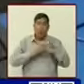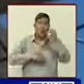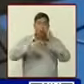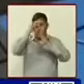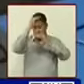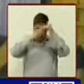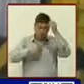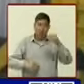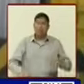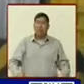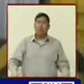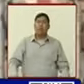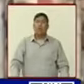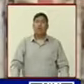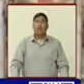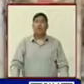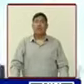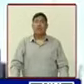construcción.